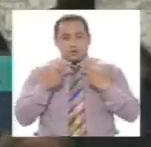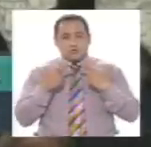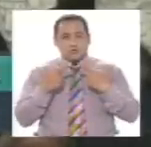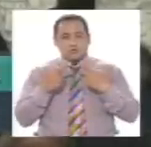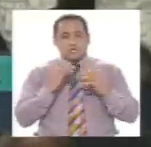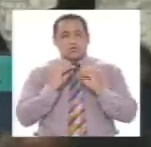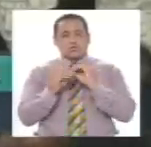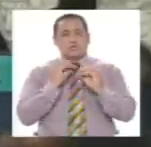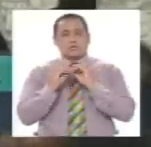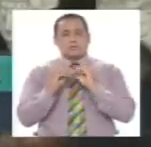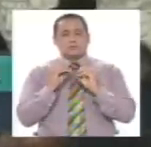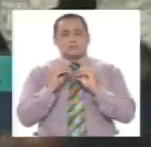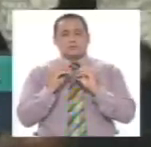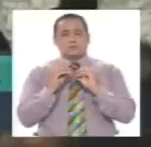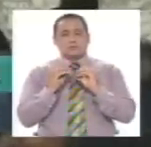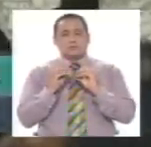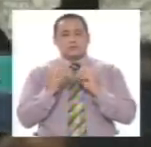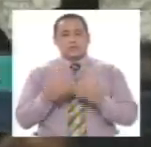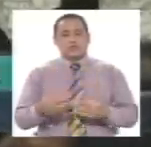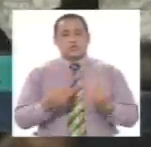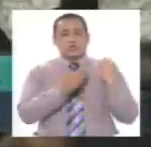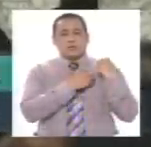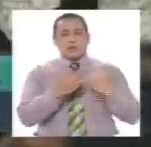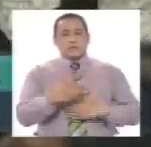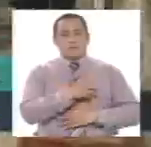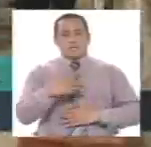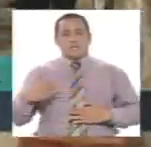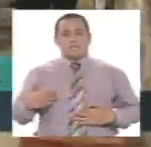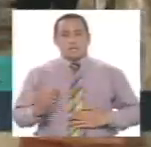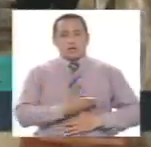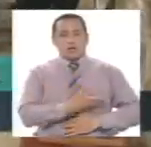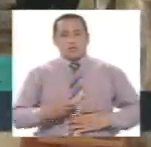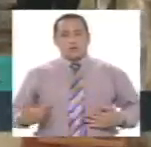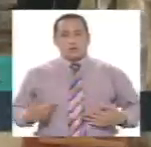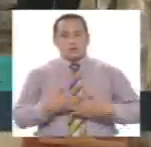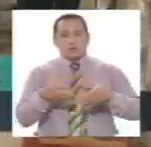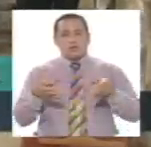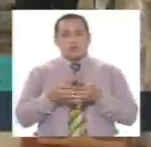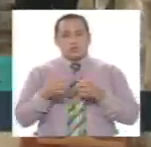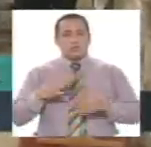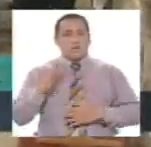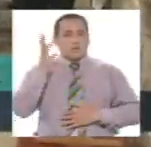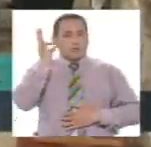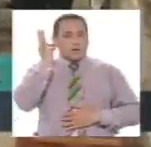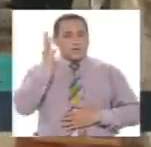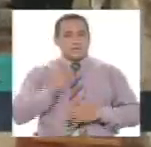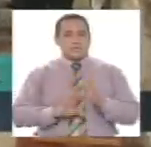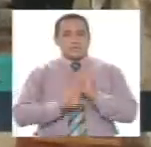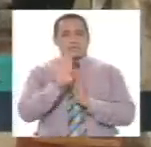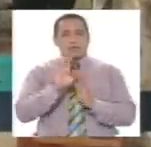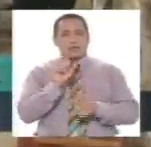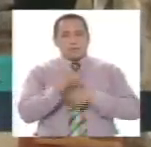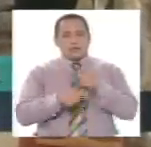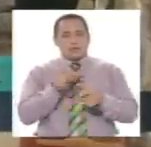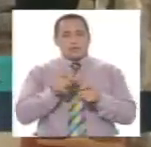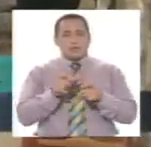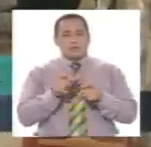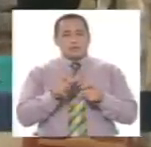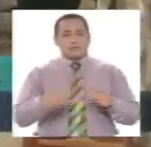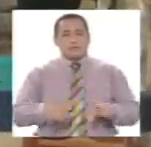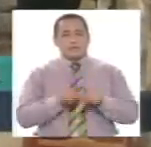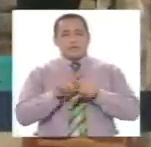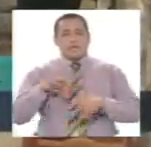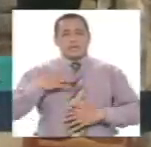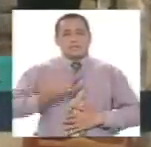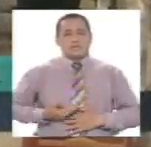acordado, se resuelve nombrar Ministra de Estado en el Despacho de la Mujer y Poblaciones Vulnerables